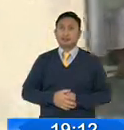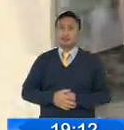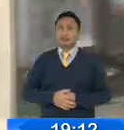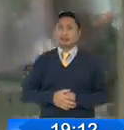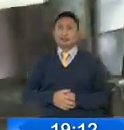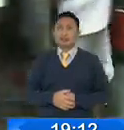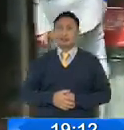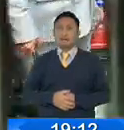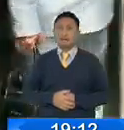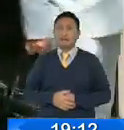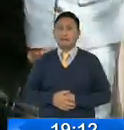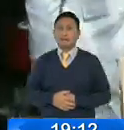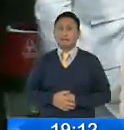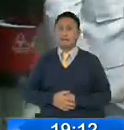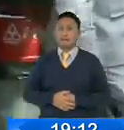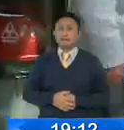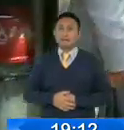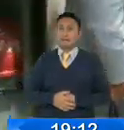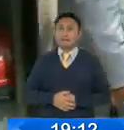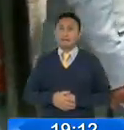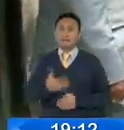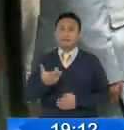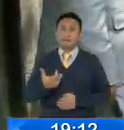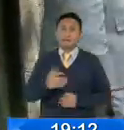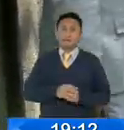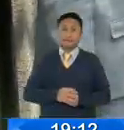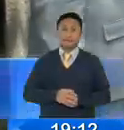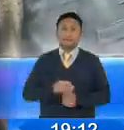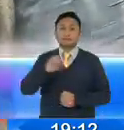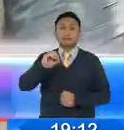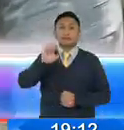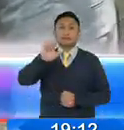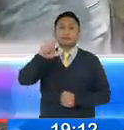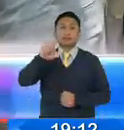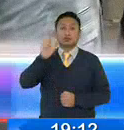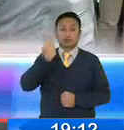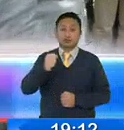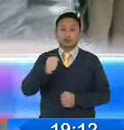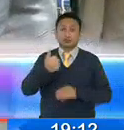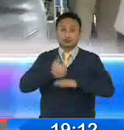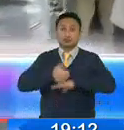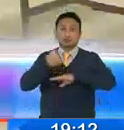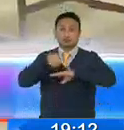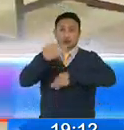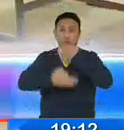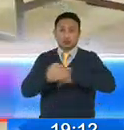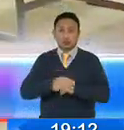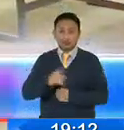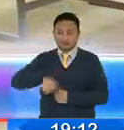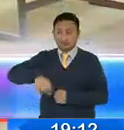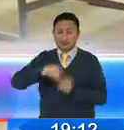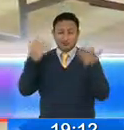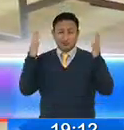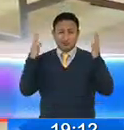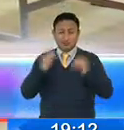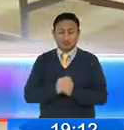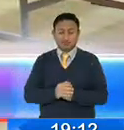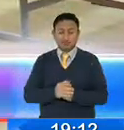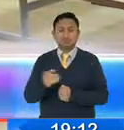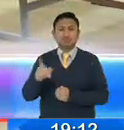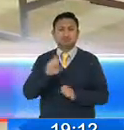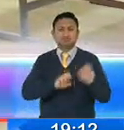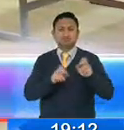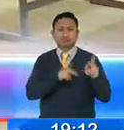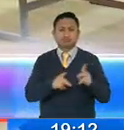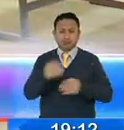En medio de aplausos y vivas de familiares y amigos salió Alexandra Ocles de la Corte Nacional de Justicia, luego de la audiencia de evaluación y preparatoria a